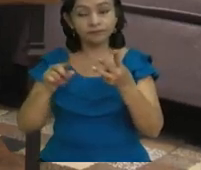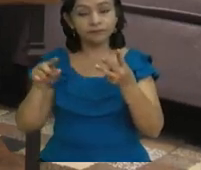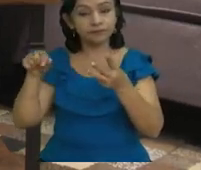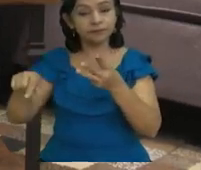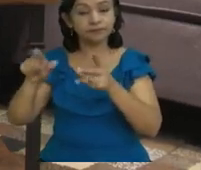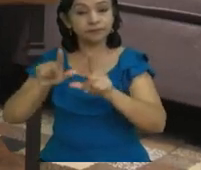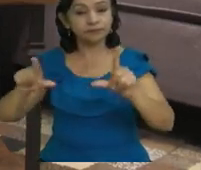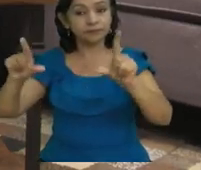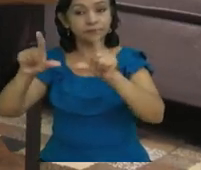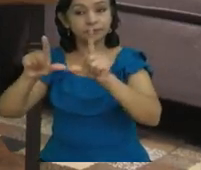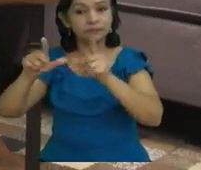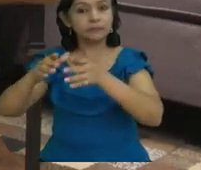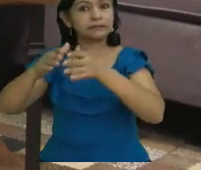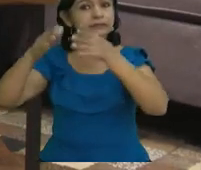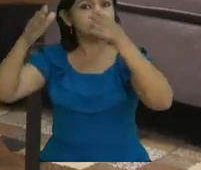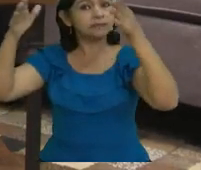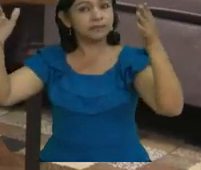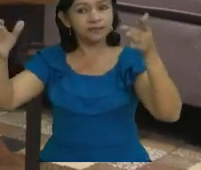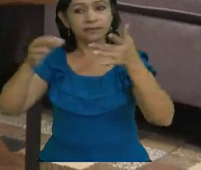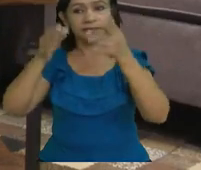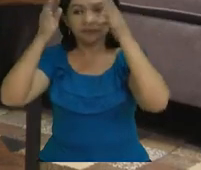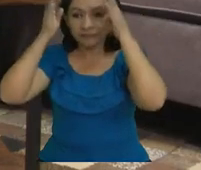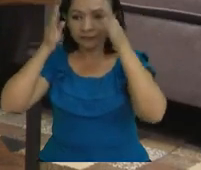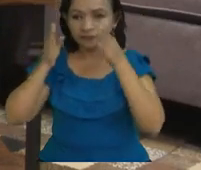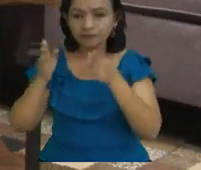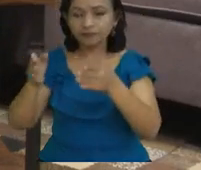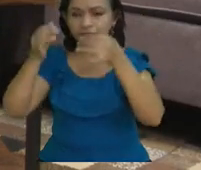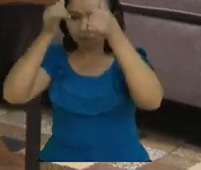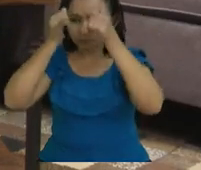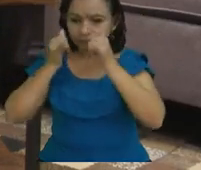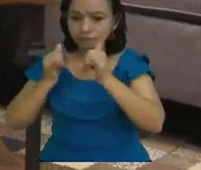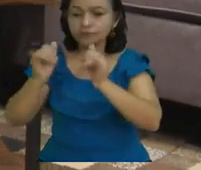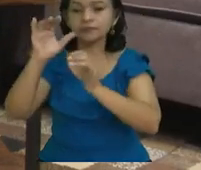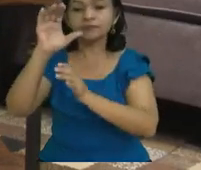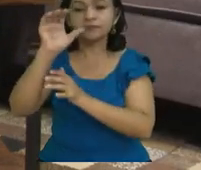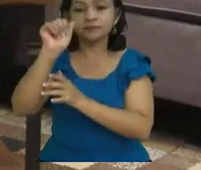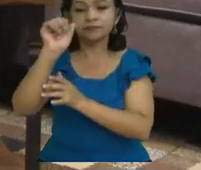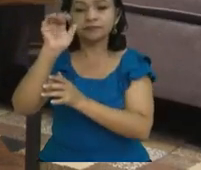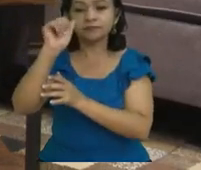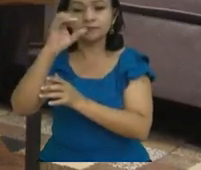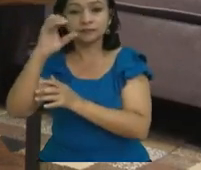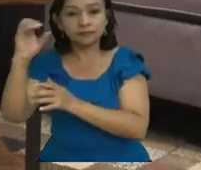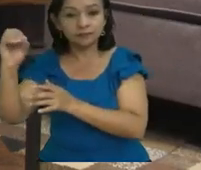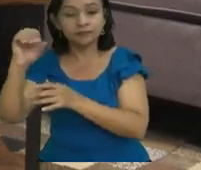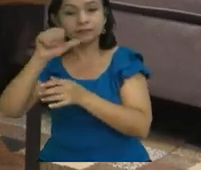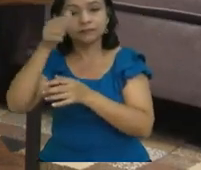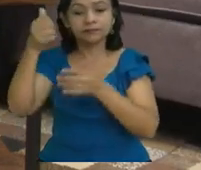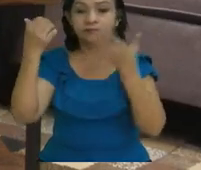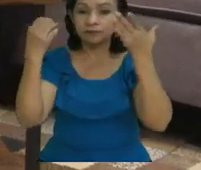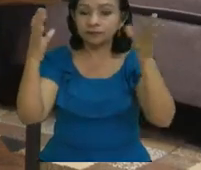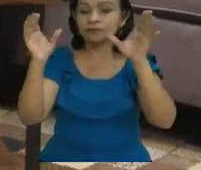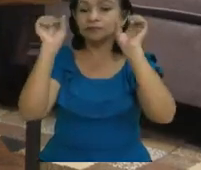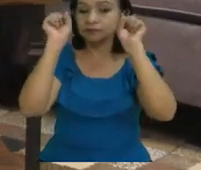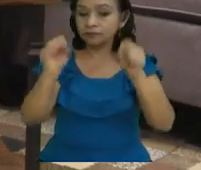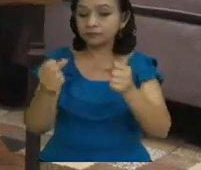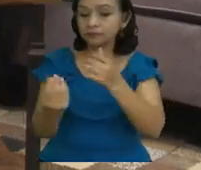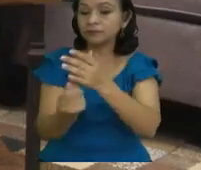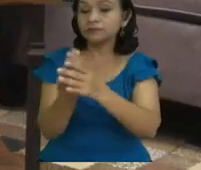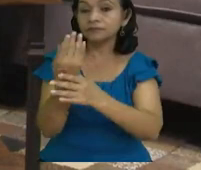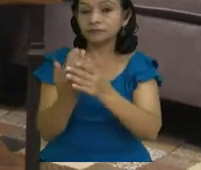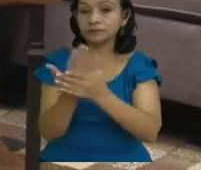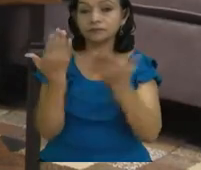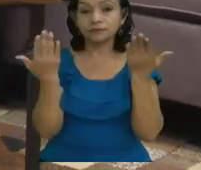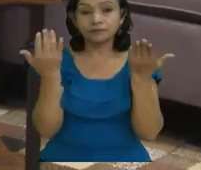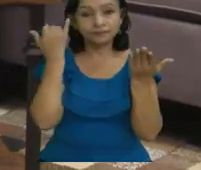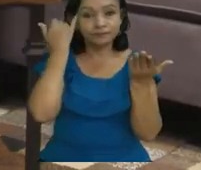que es un área bastante grande, que está enfocado a lo que es la parte de ganadería, cacao y otros rubros que puedan establecerse. Porque